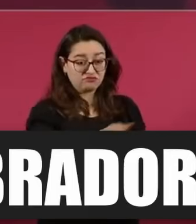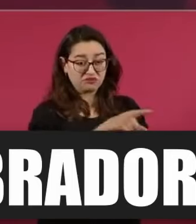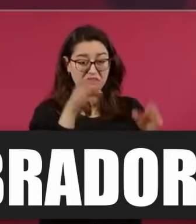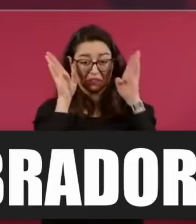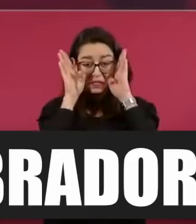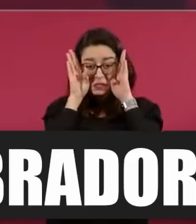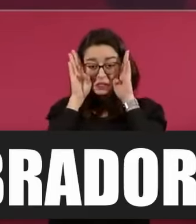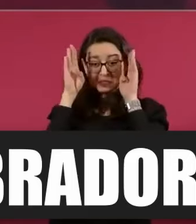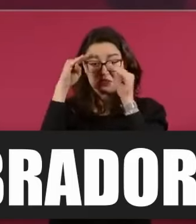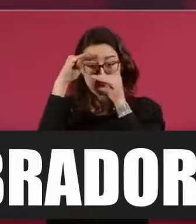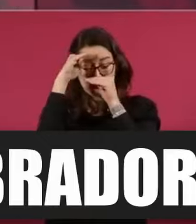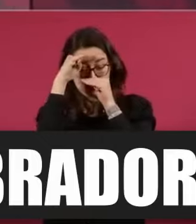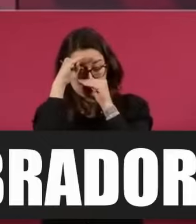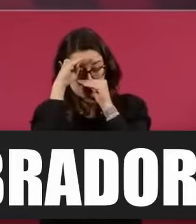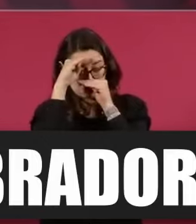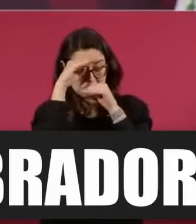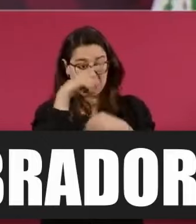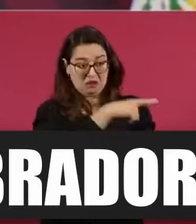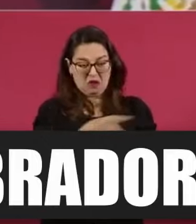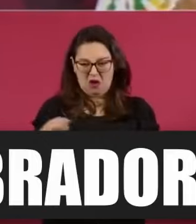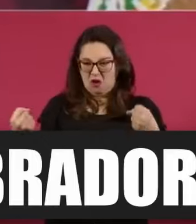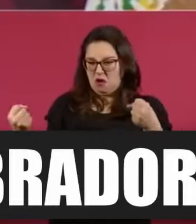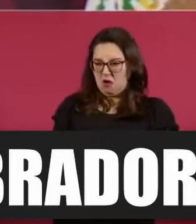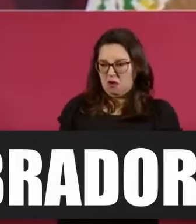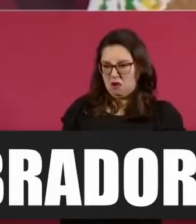represores, de que estamos militarizando el país,